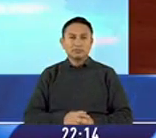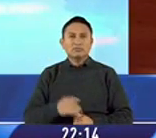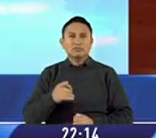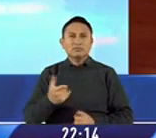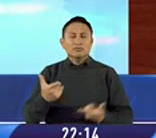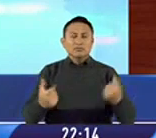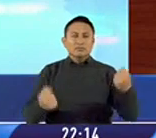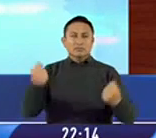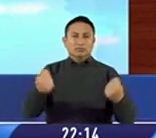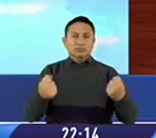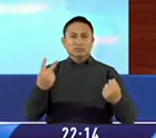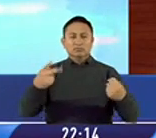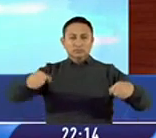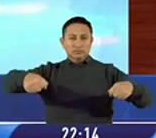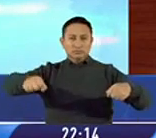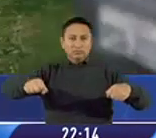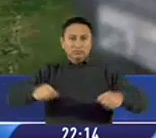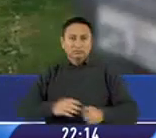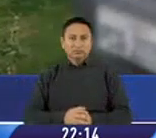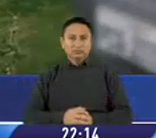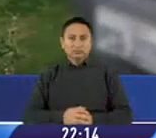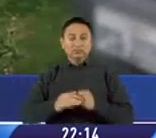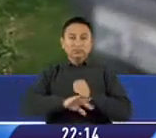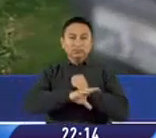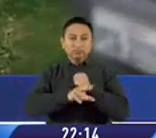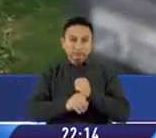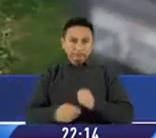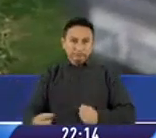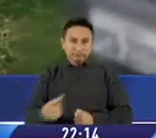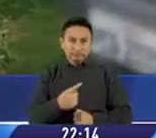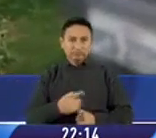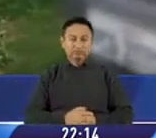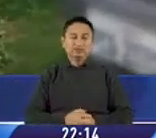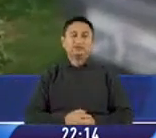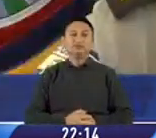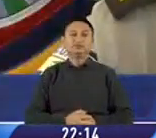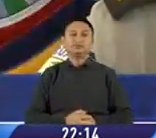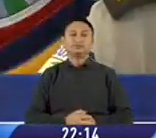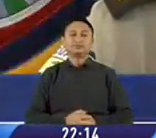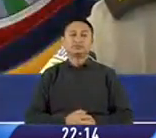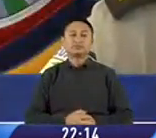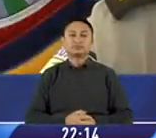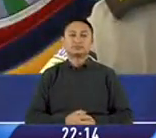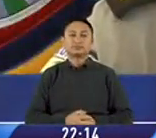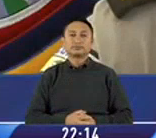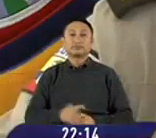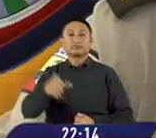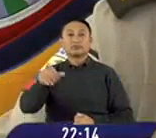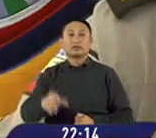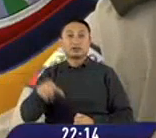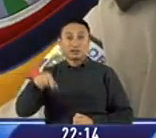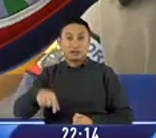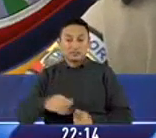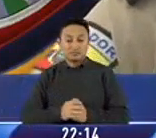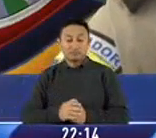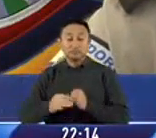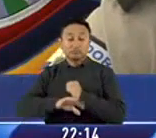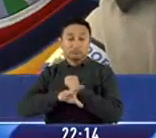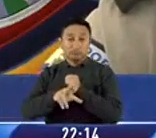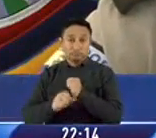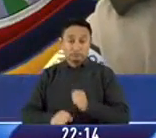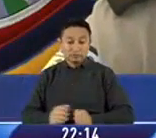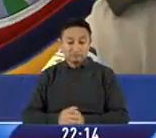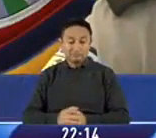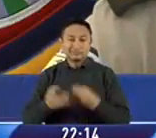un vehículo y 2 motocicletas que eran utilizados para la movilización. Ellos son extorsionadores por un lado, pero también